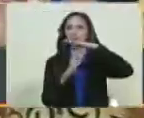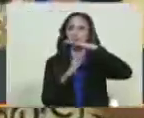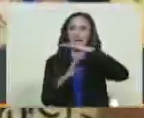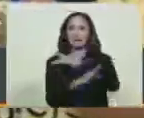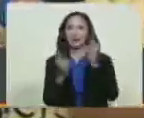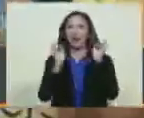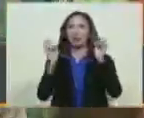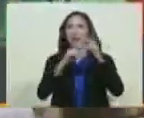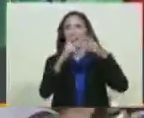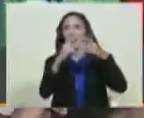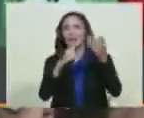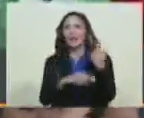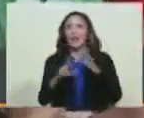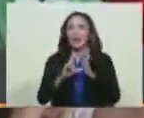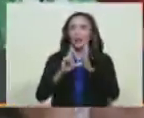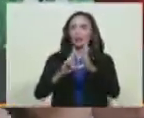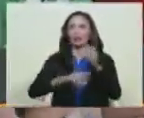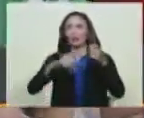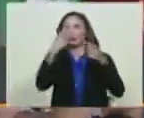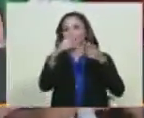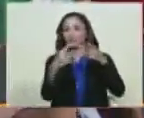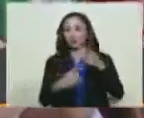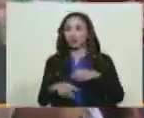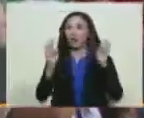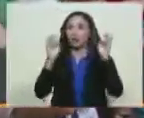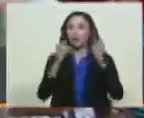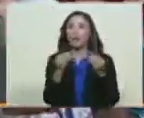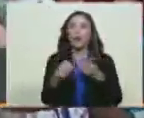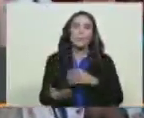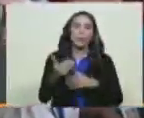lo que eso representa en este momento